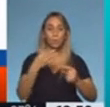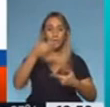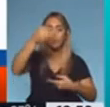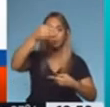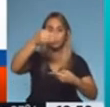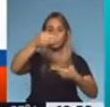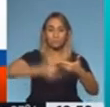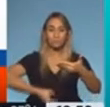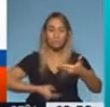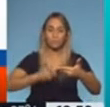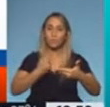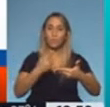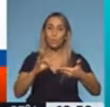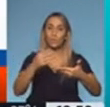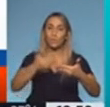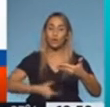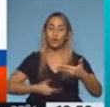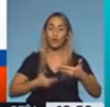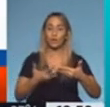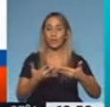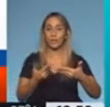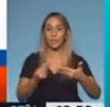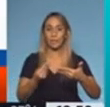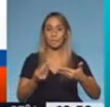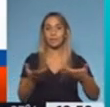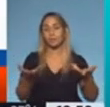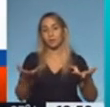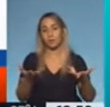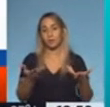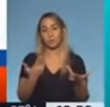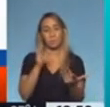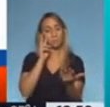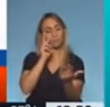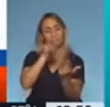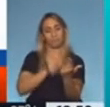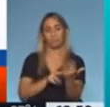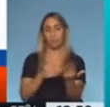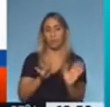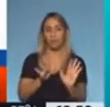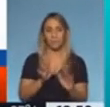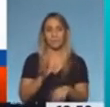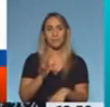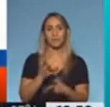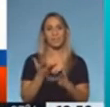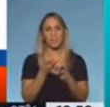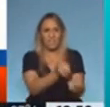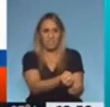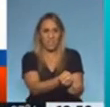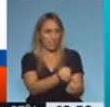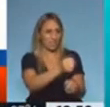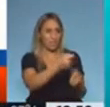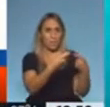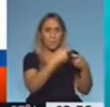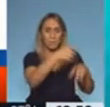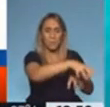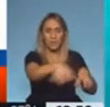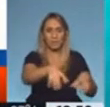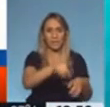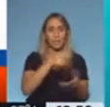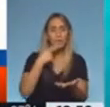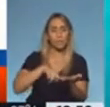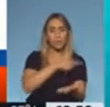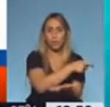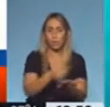es el único comunicado que uno puede visualizar que defiende a los evasores. Es un comunicado para